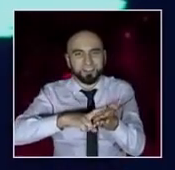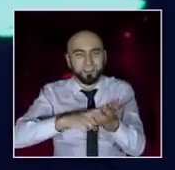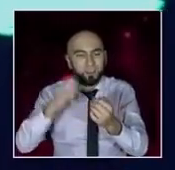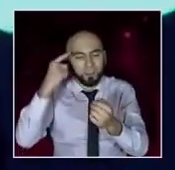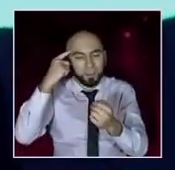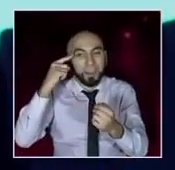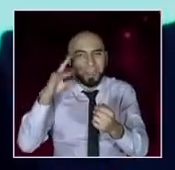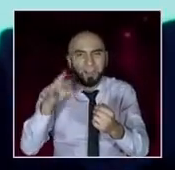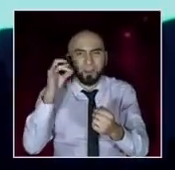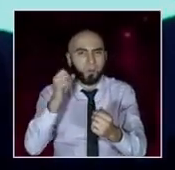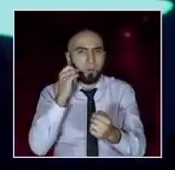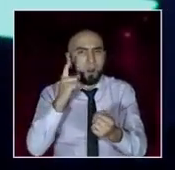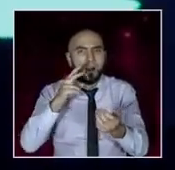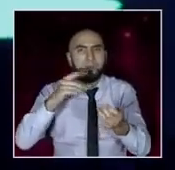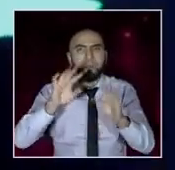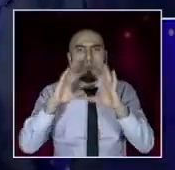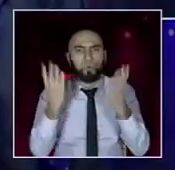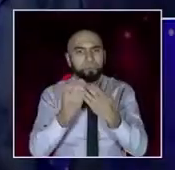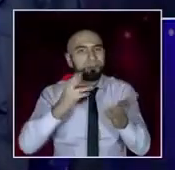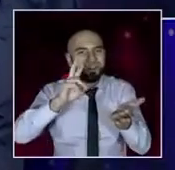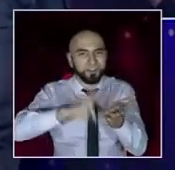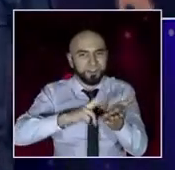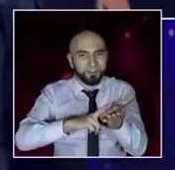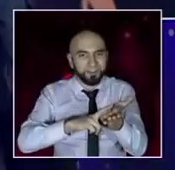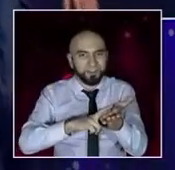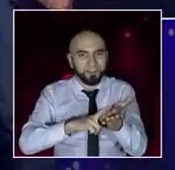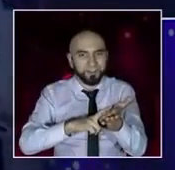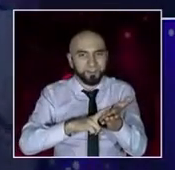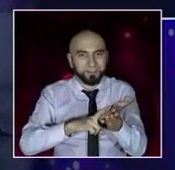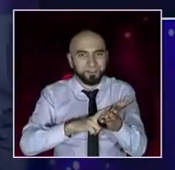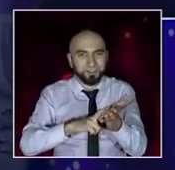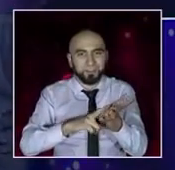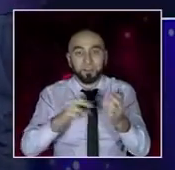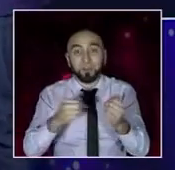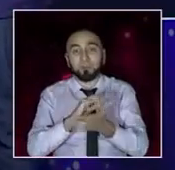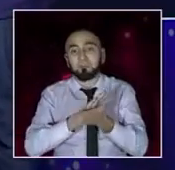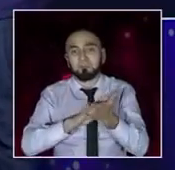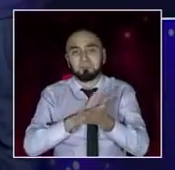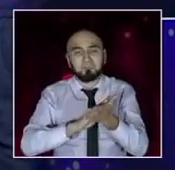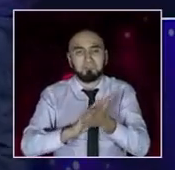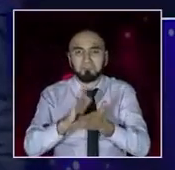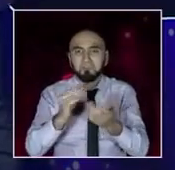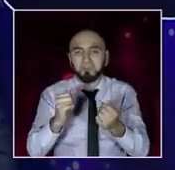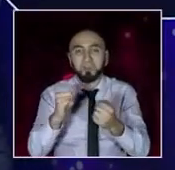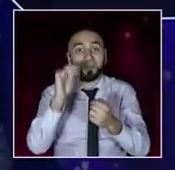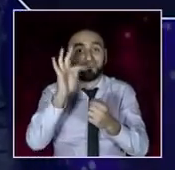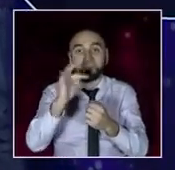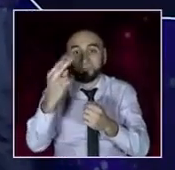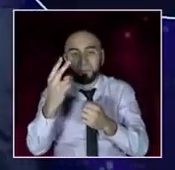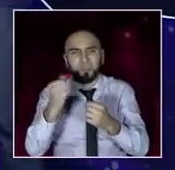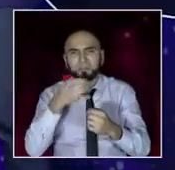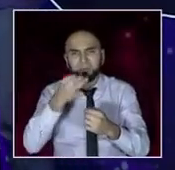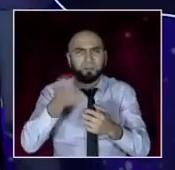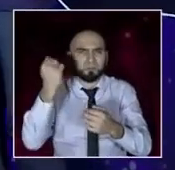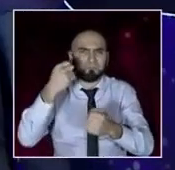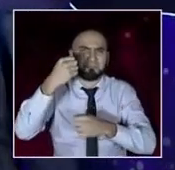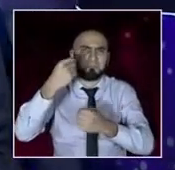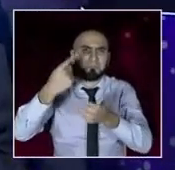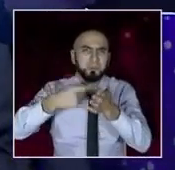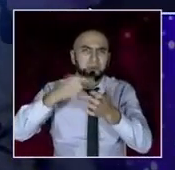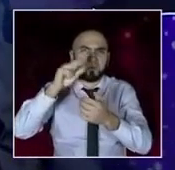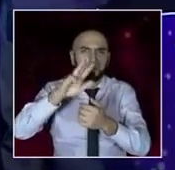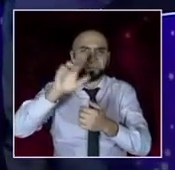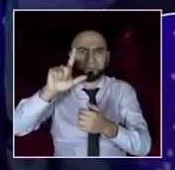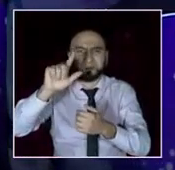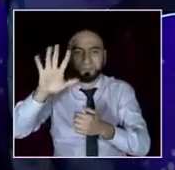real, hay un consenso. Aquí nuevamente, en realidad, Francisco Varela dijo algo muy similar en 1975, pensando